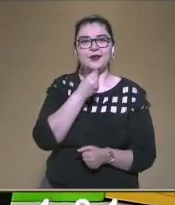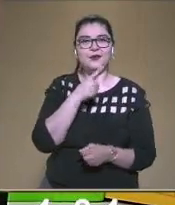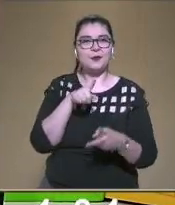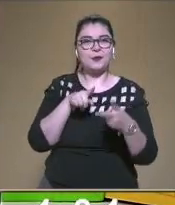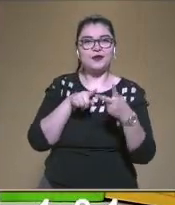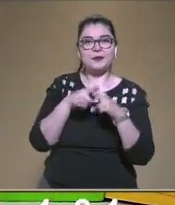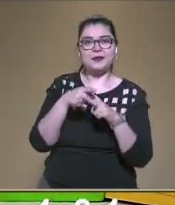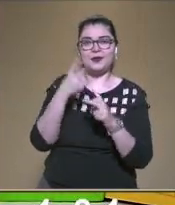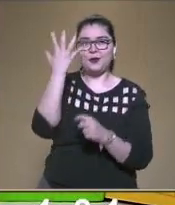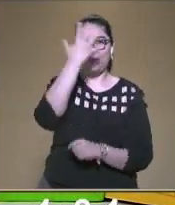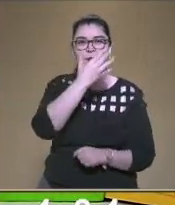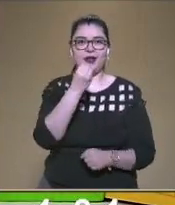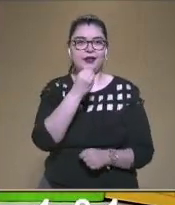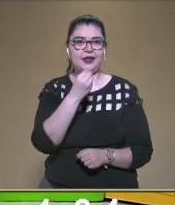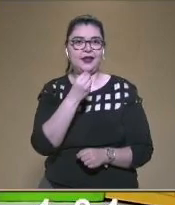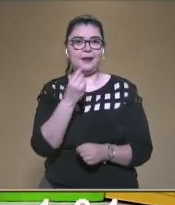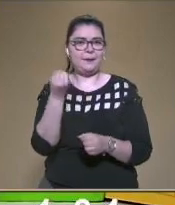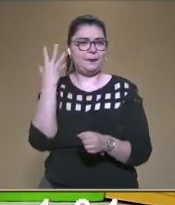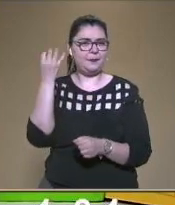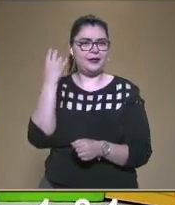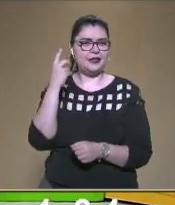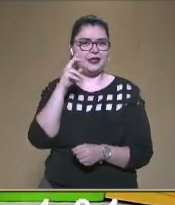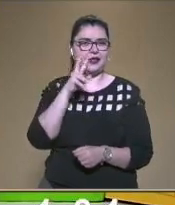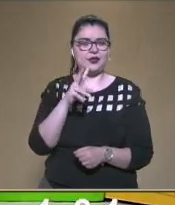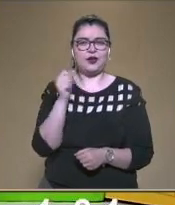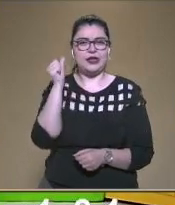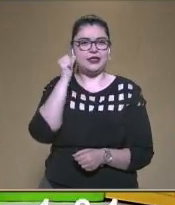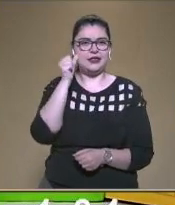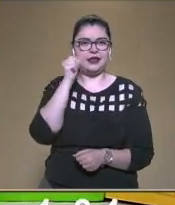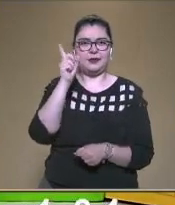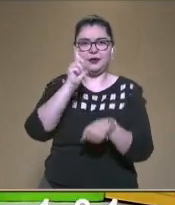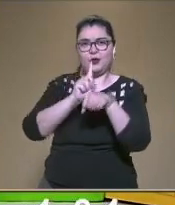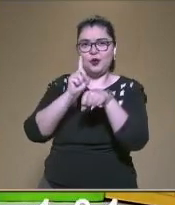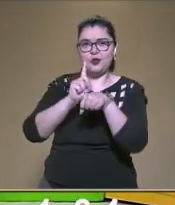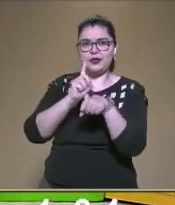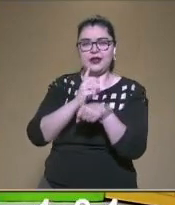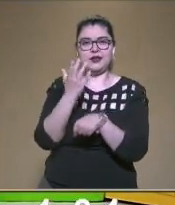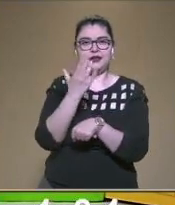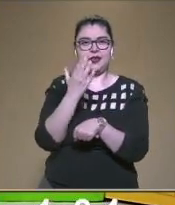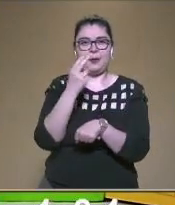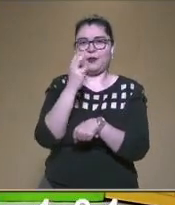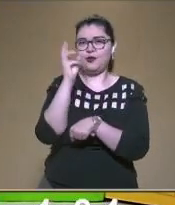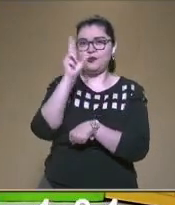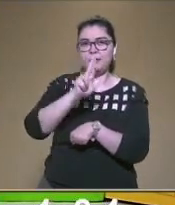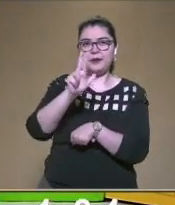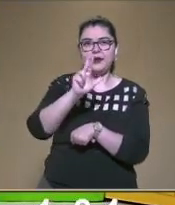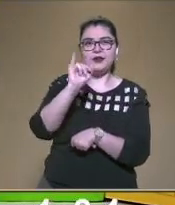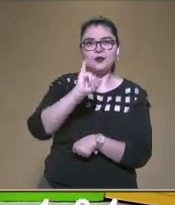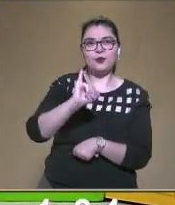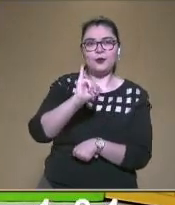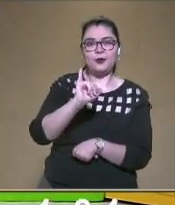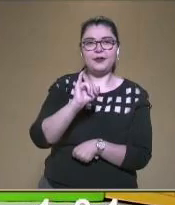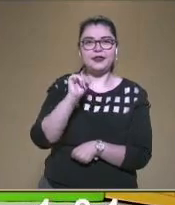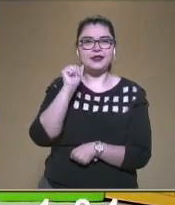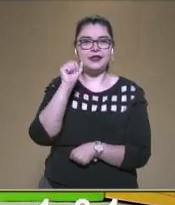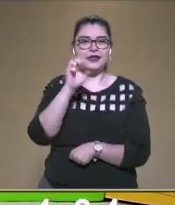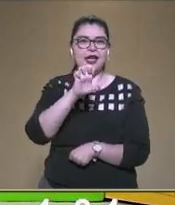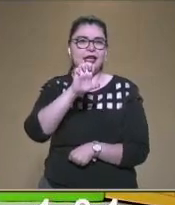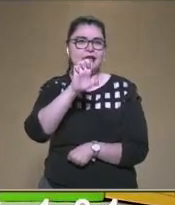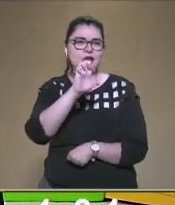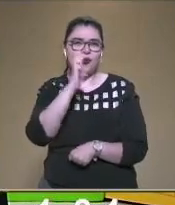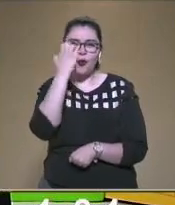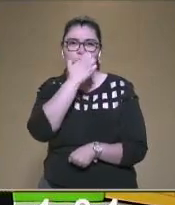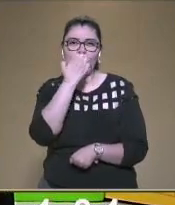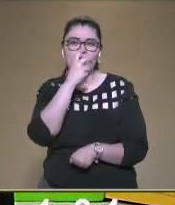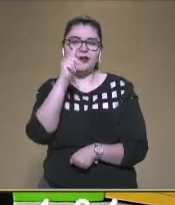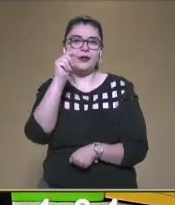esta bonita presentación, como cada día lo hacemos, ¿verdad, maestro? Así es. Martes y jueves, recuerden que Escuela TV está durante toda la